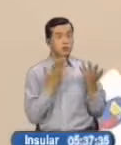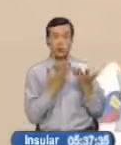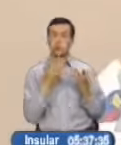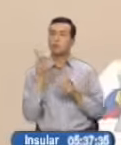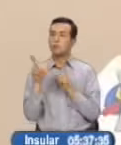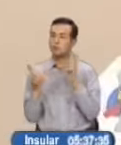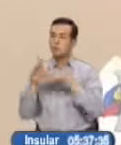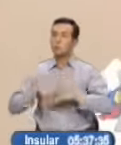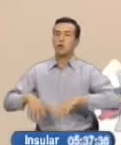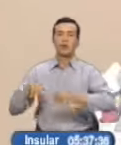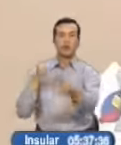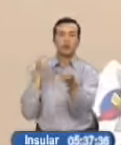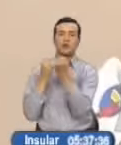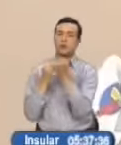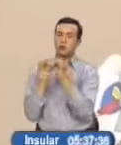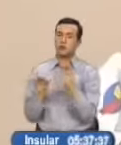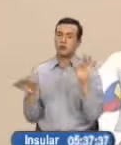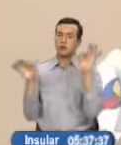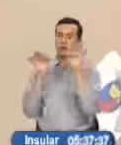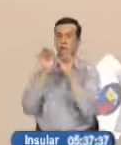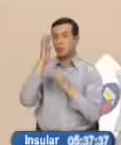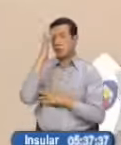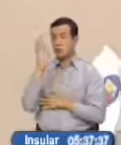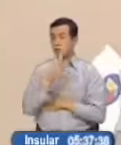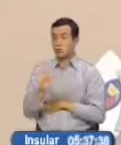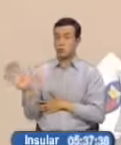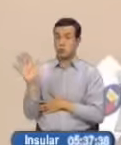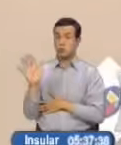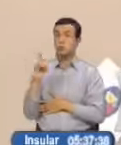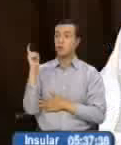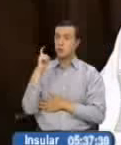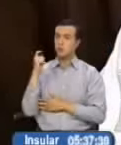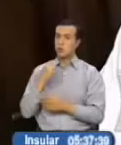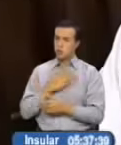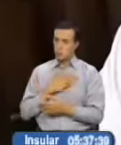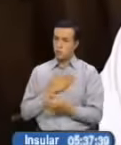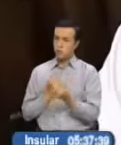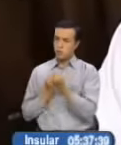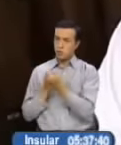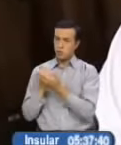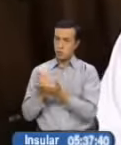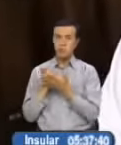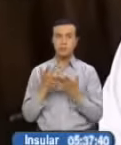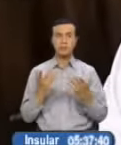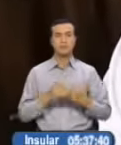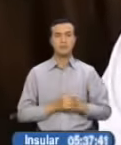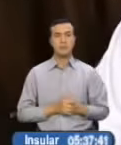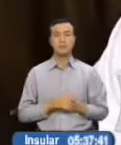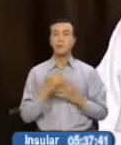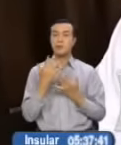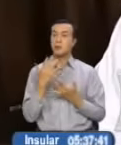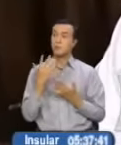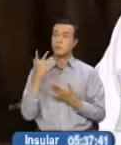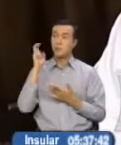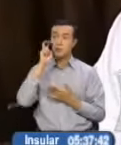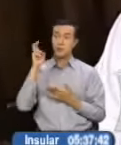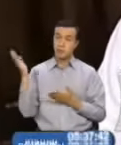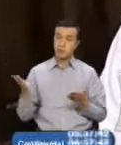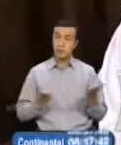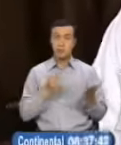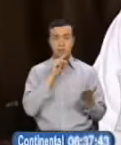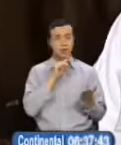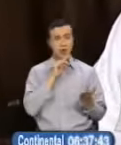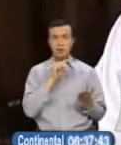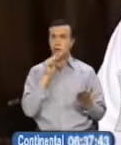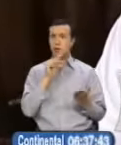a la gente de aquí. Porque ellos dependen de nosotros, ¿no? Para que ellos puedan salir adelante. Y esto estamos esperando, que venga Turismo Manta. Porque